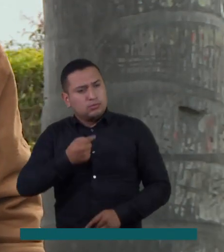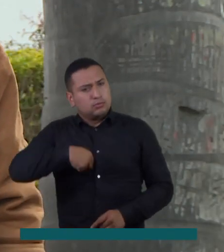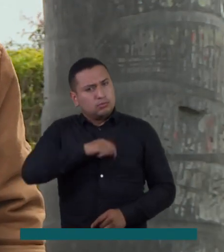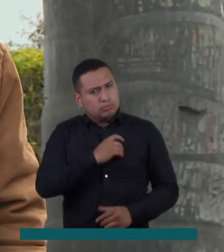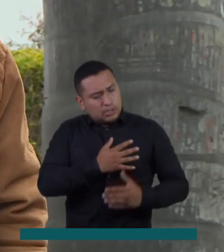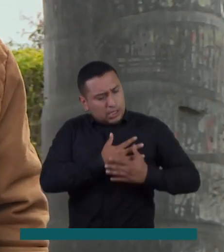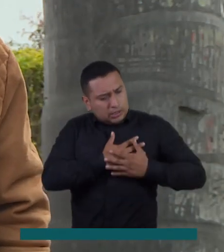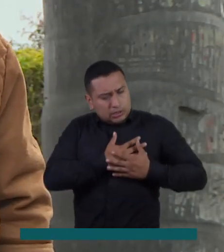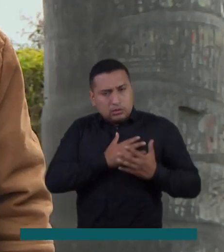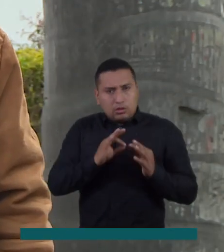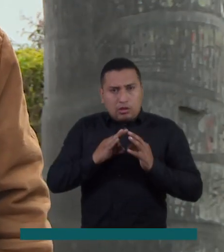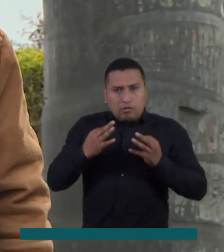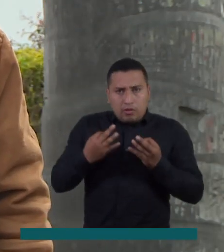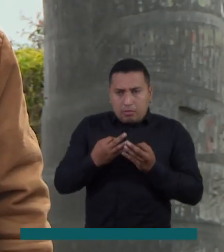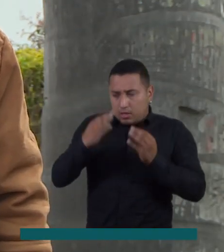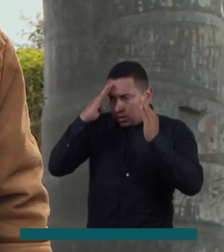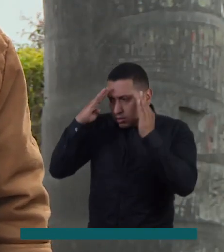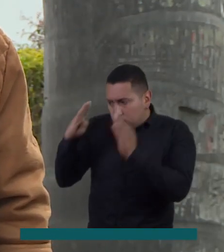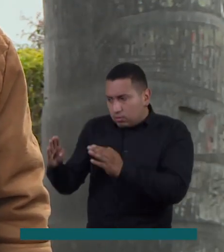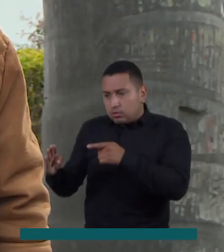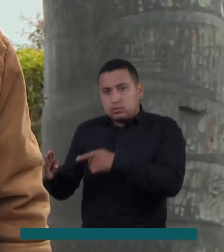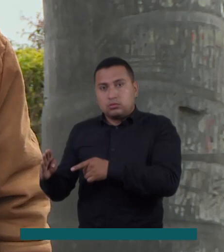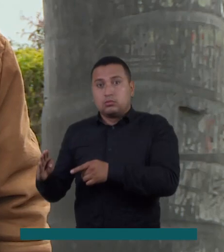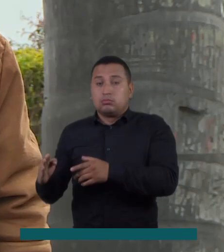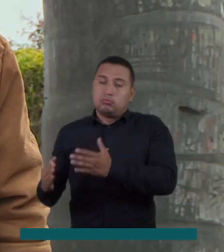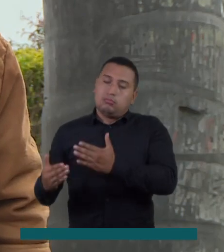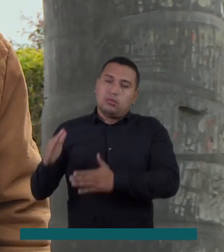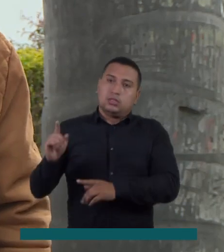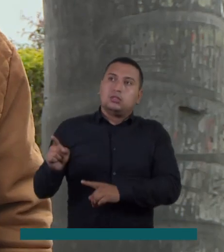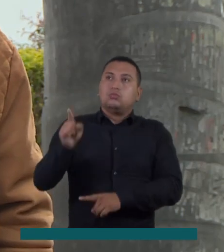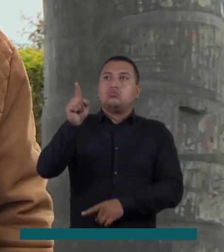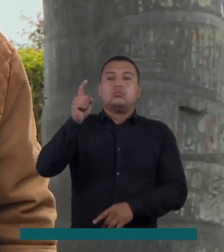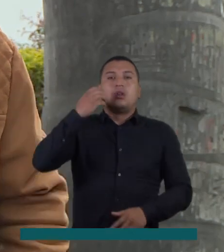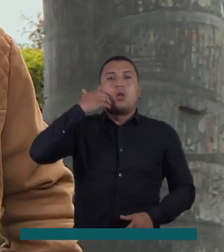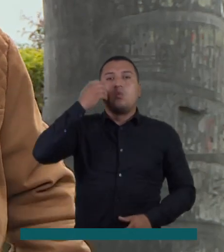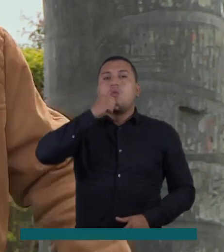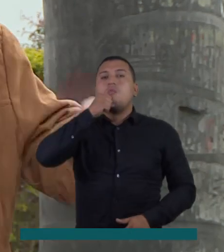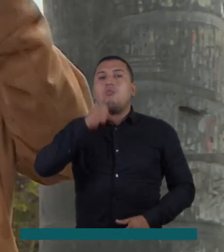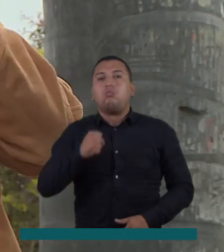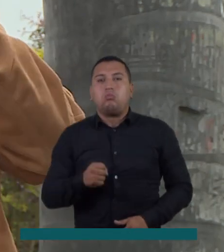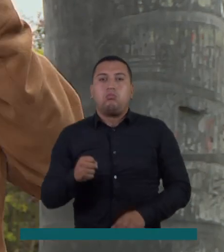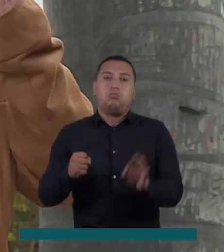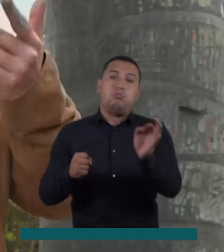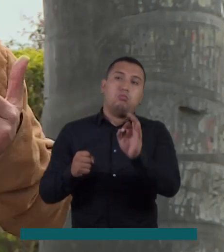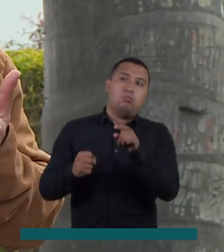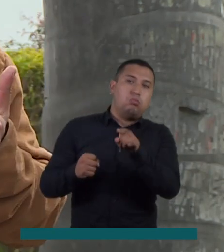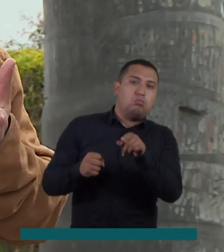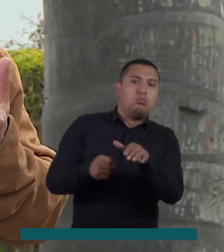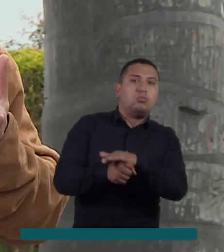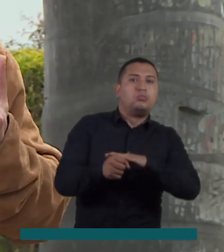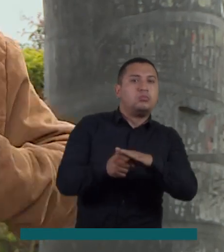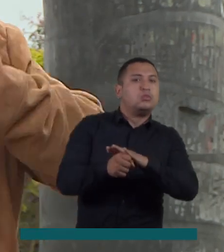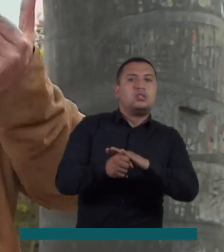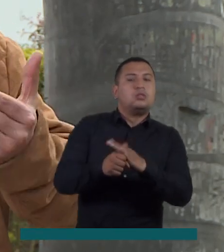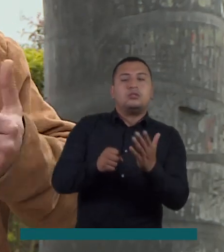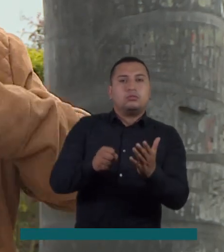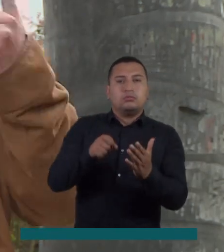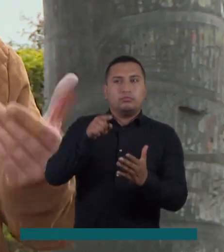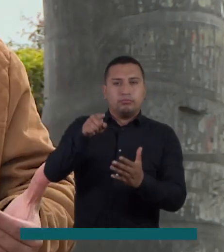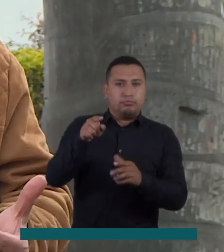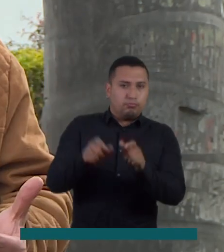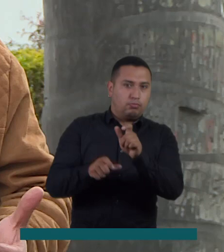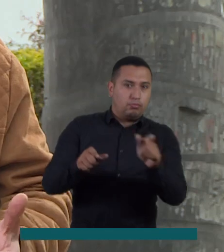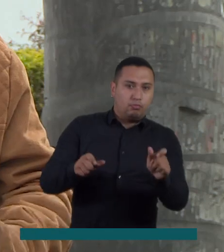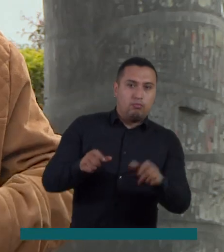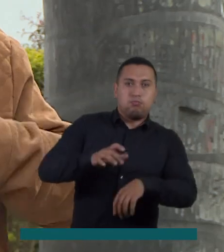miembros de nuestra familia, especialmente por los adultos mayores o por la población que tiene ciertas condiciones, digamos, médicas,